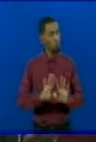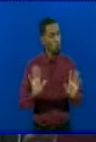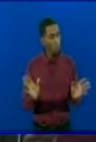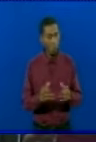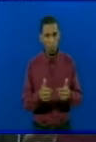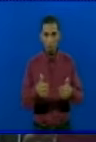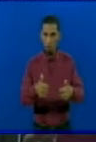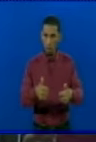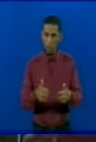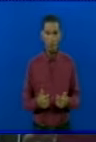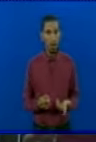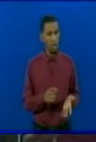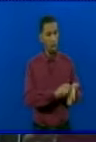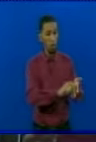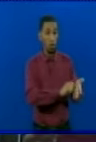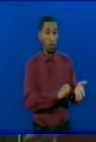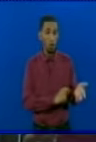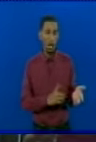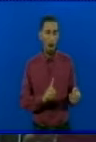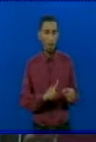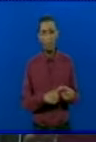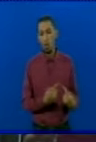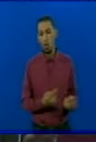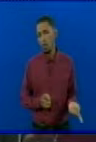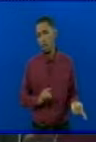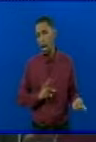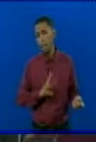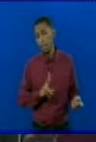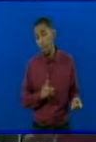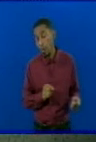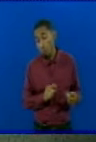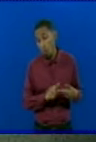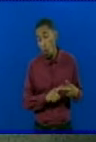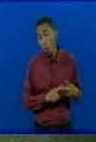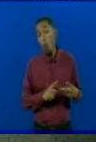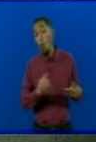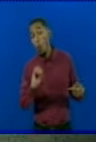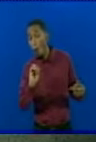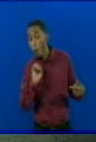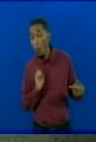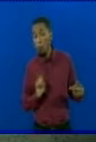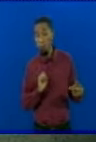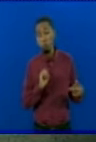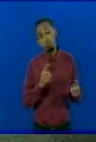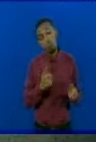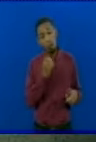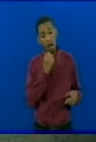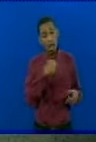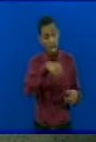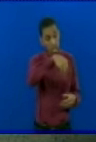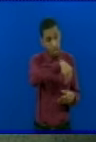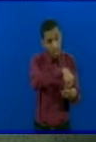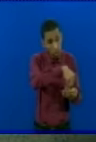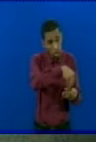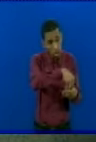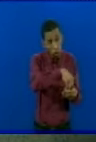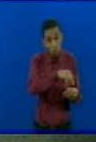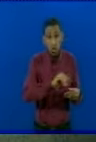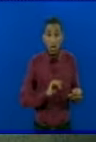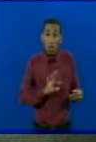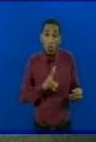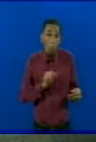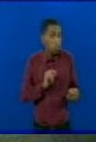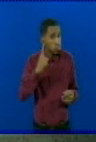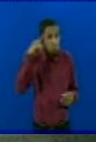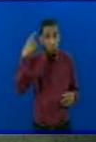que hoy faltan por alguna razón, o porque hubo una acción externa de robo, o porque hubo una acción interna igual de robo, de